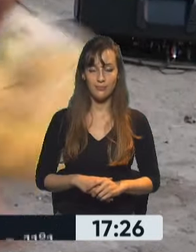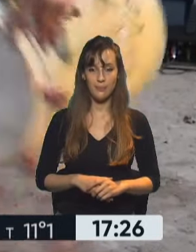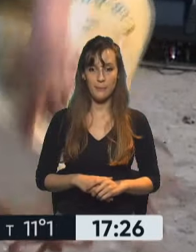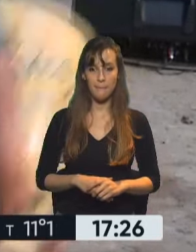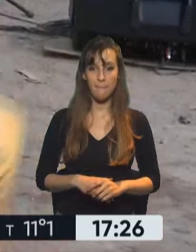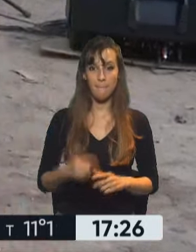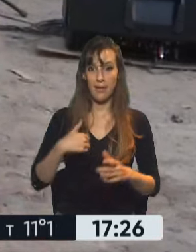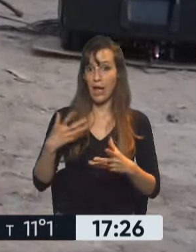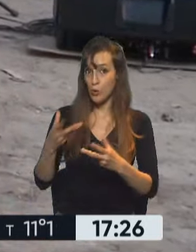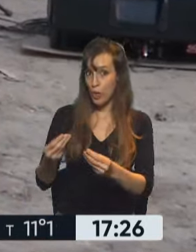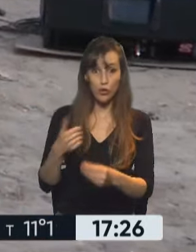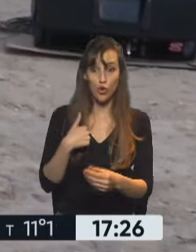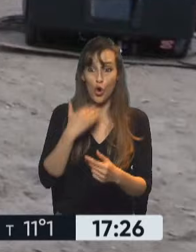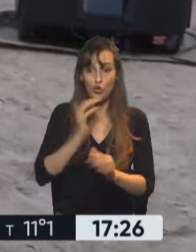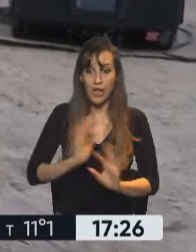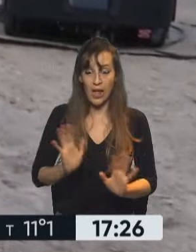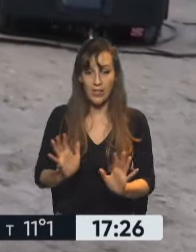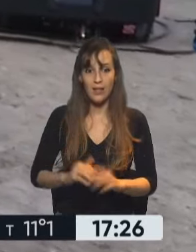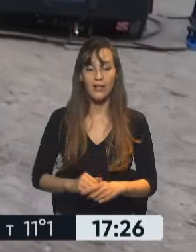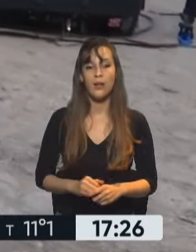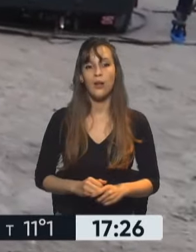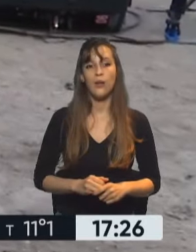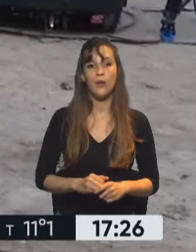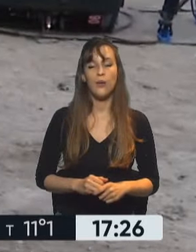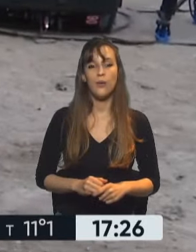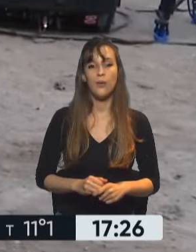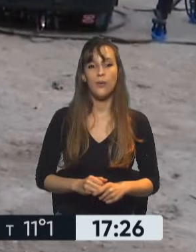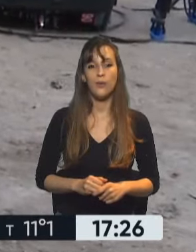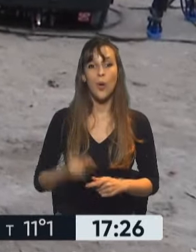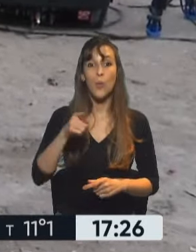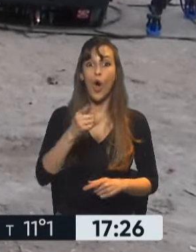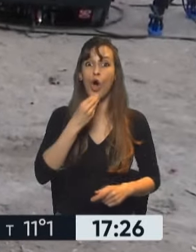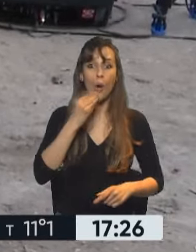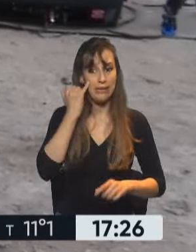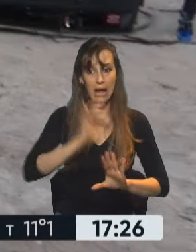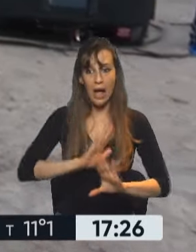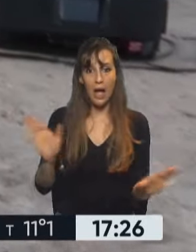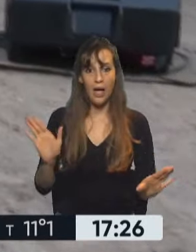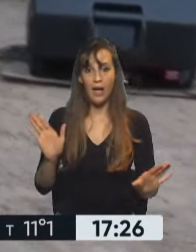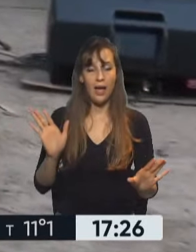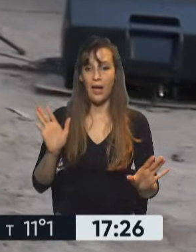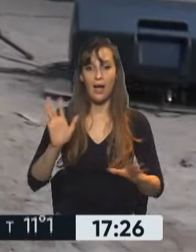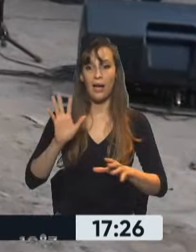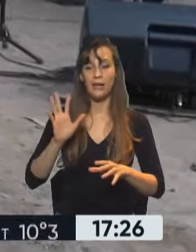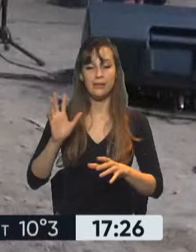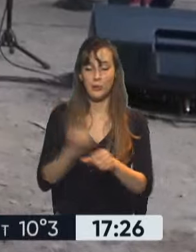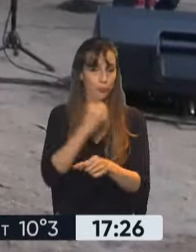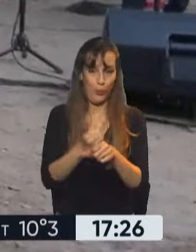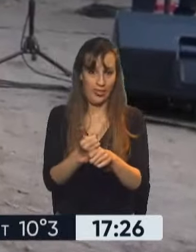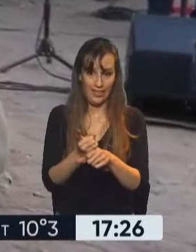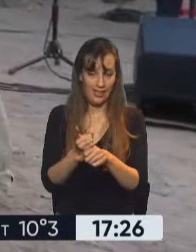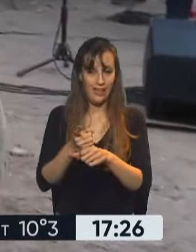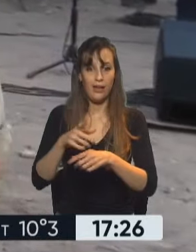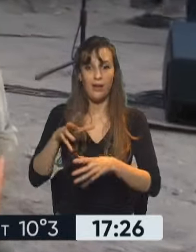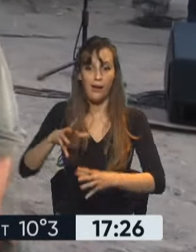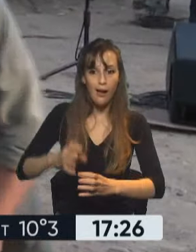¿Querés que te ayudemos? Yo no te puedo ayudar a nada. Bueno, vos no te puedes agachar porque aquí has comido. No, yo comí, mirá. Te voy a decir una cosa, Noé, mientras vemos cómo